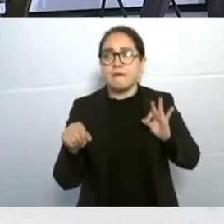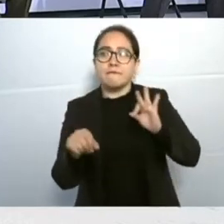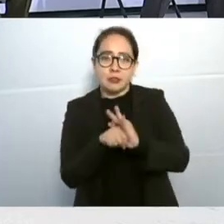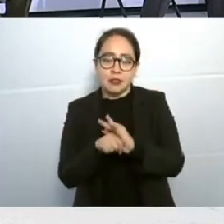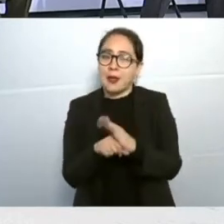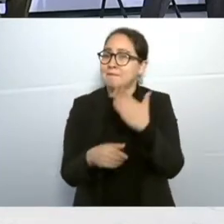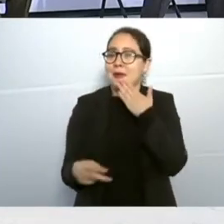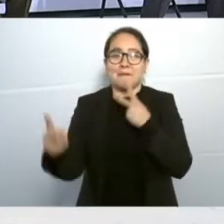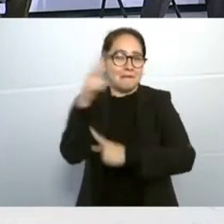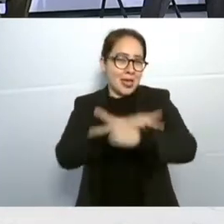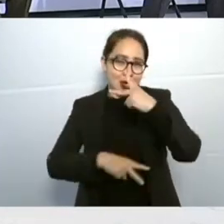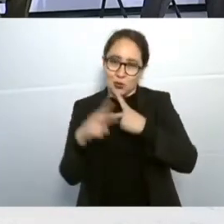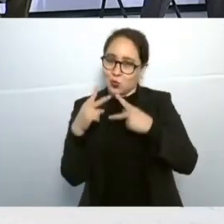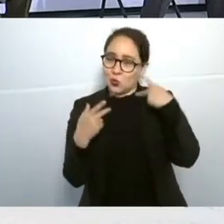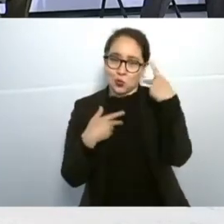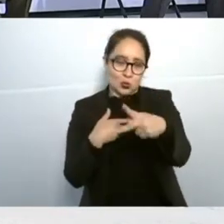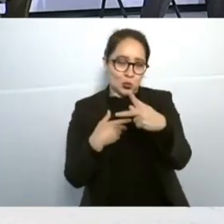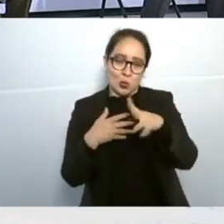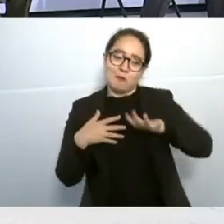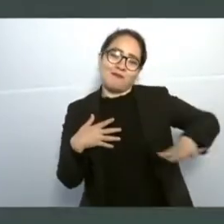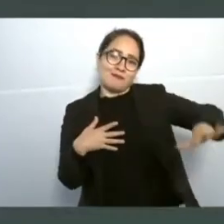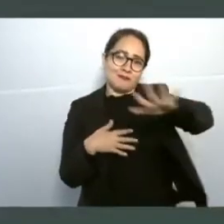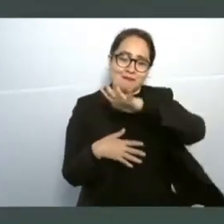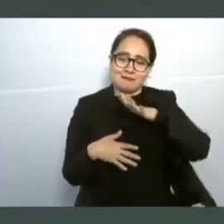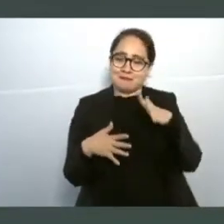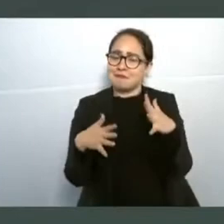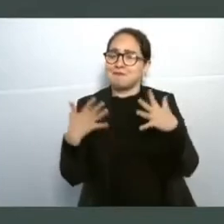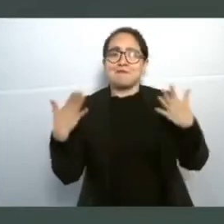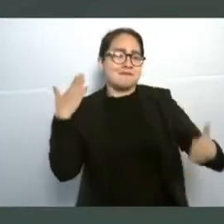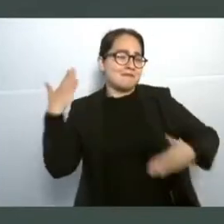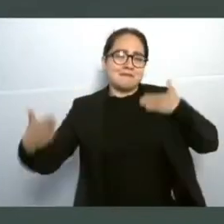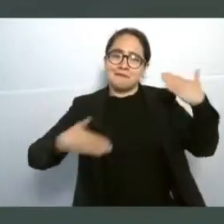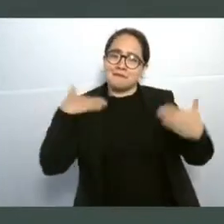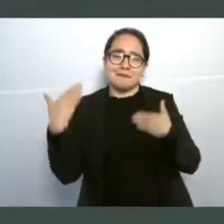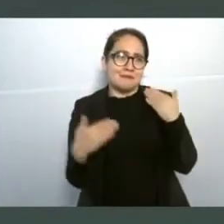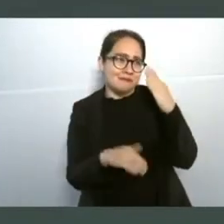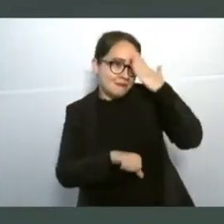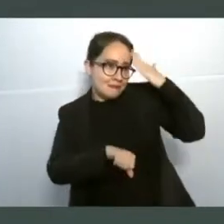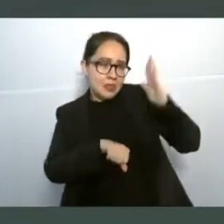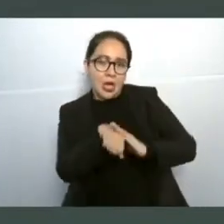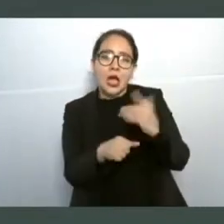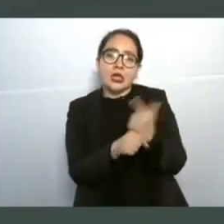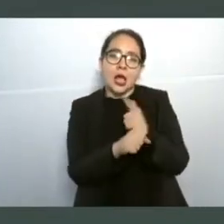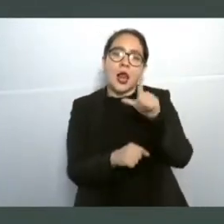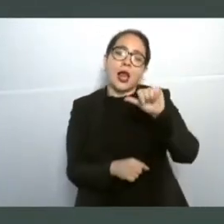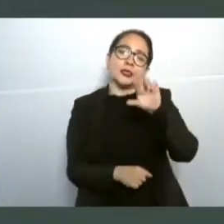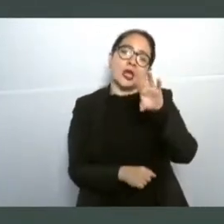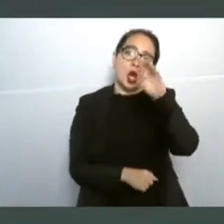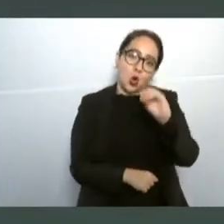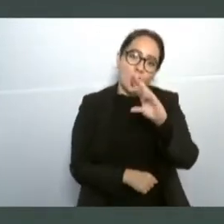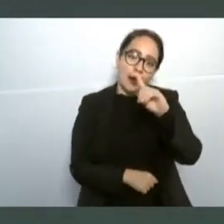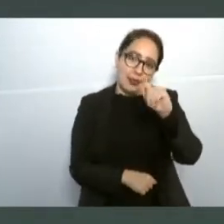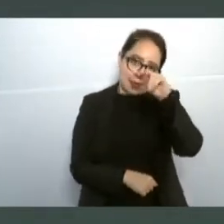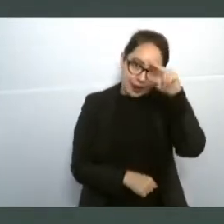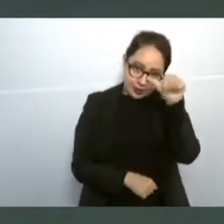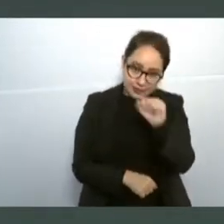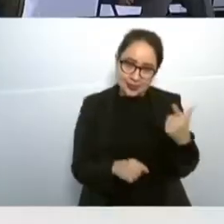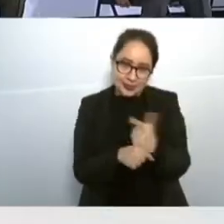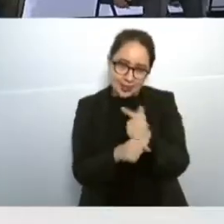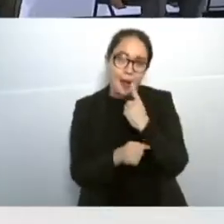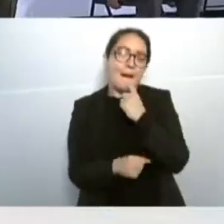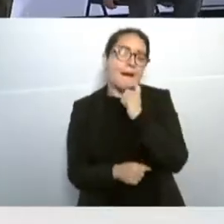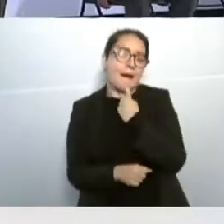a sus tierras. ¡Que viva el general Lázaro Cárdenas! ¡Que viva el licenciado Andrés Manuel López Obrador! Muchas gracias.